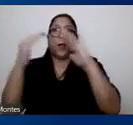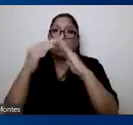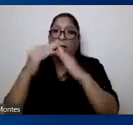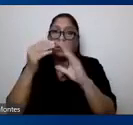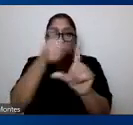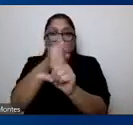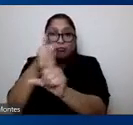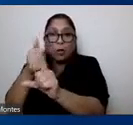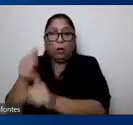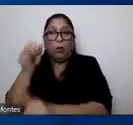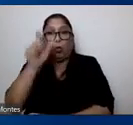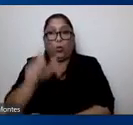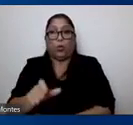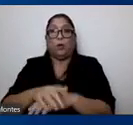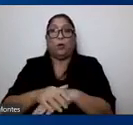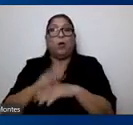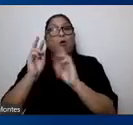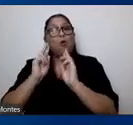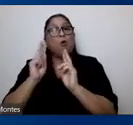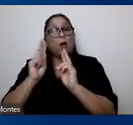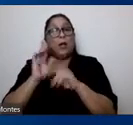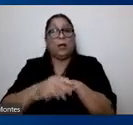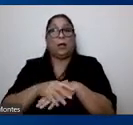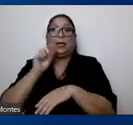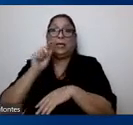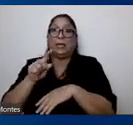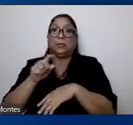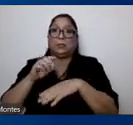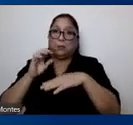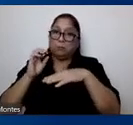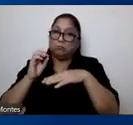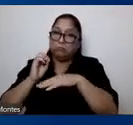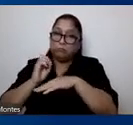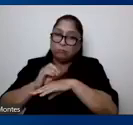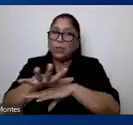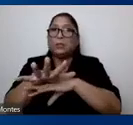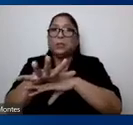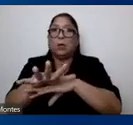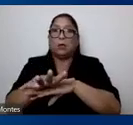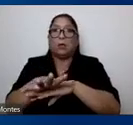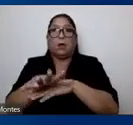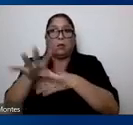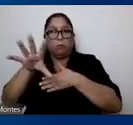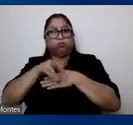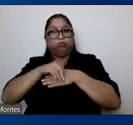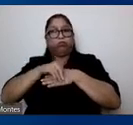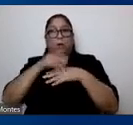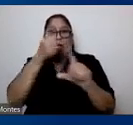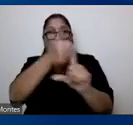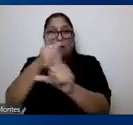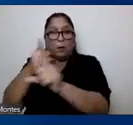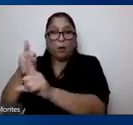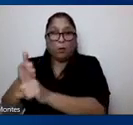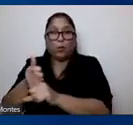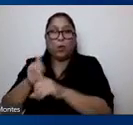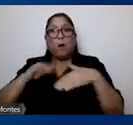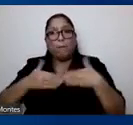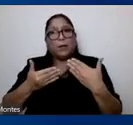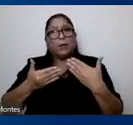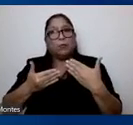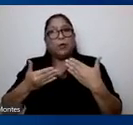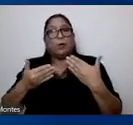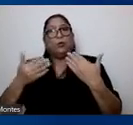ustedes. Espero que el mensaje de Yuyanapa haya tomado eco en cada uno de ustedes para que podamos